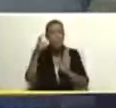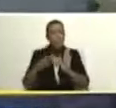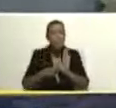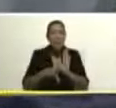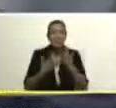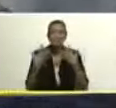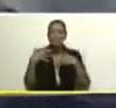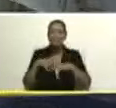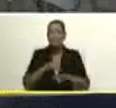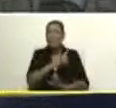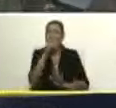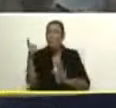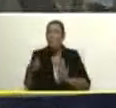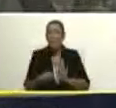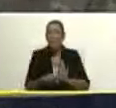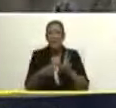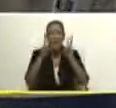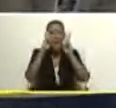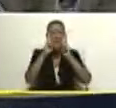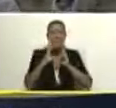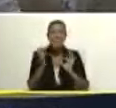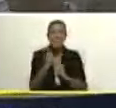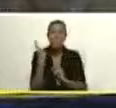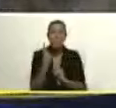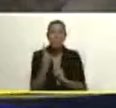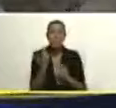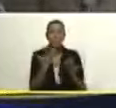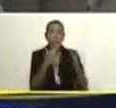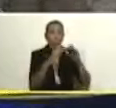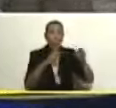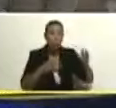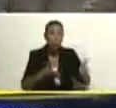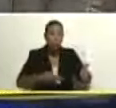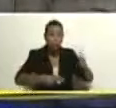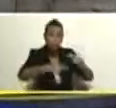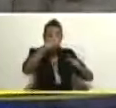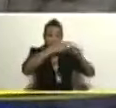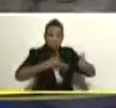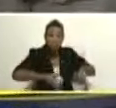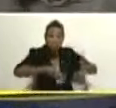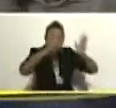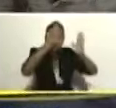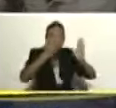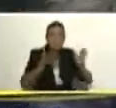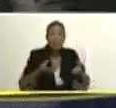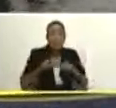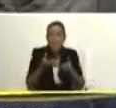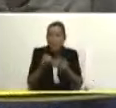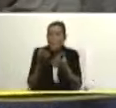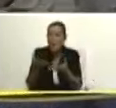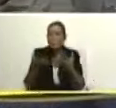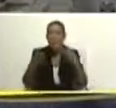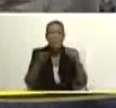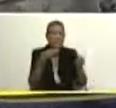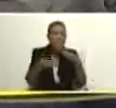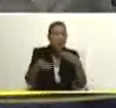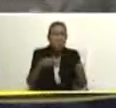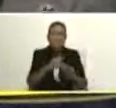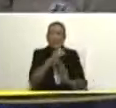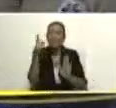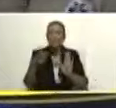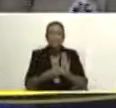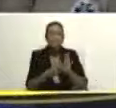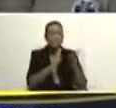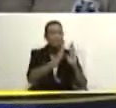integral, presidente, no solamente se recuperó la infraestructura, sino que la dotación es